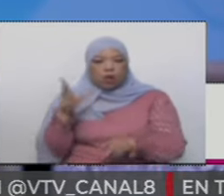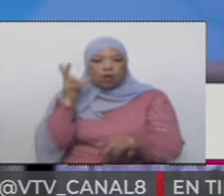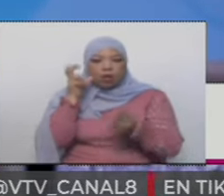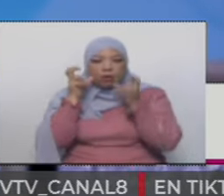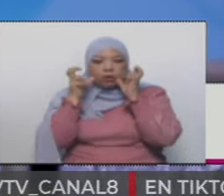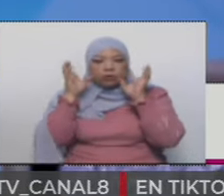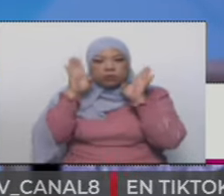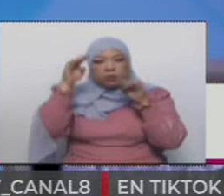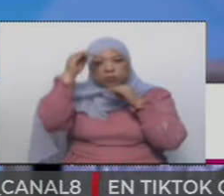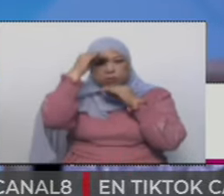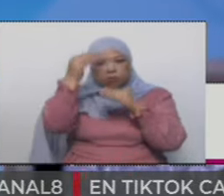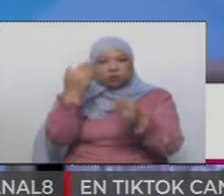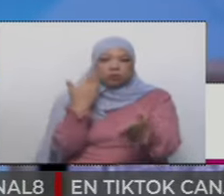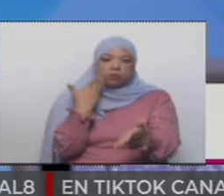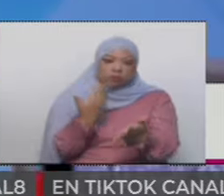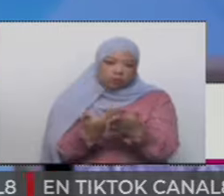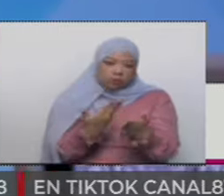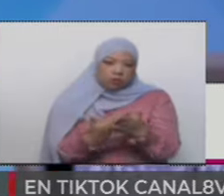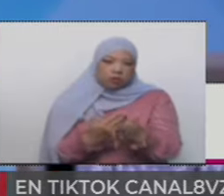por esta propuesta,